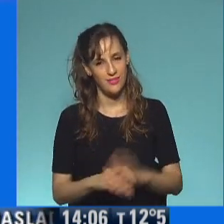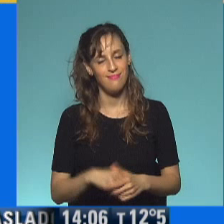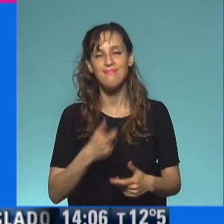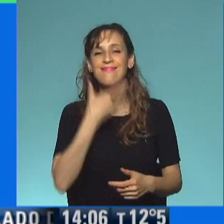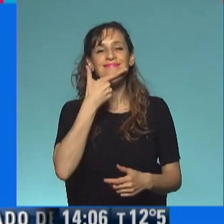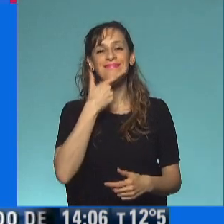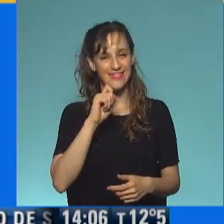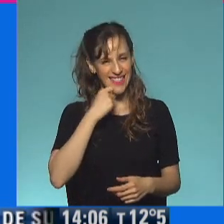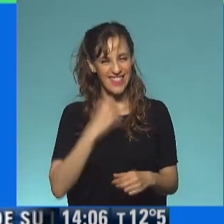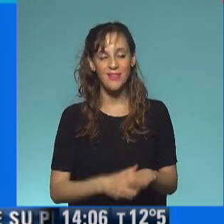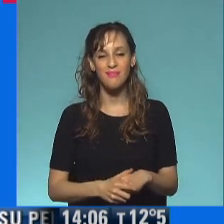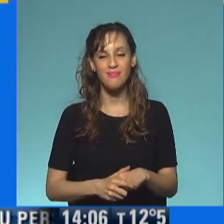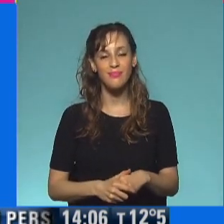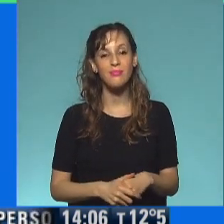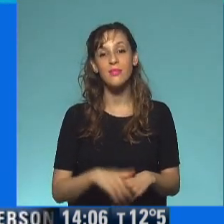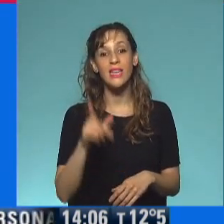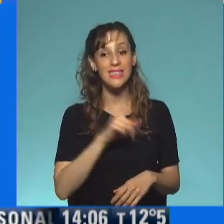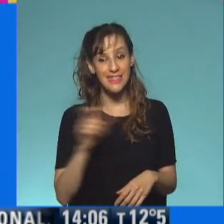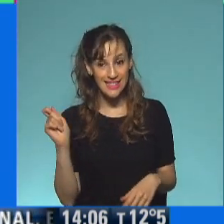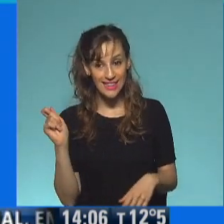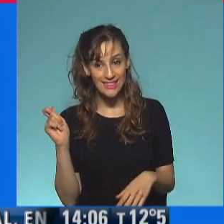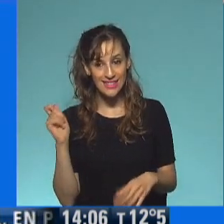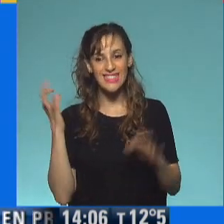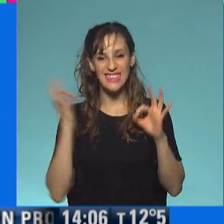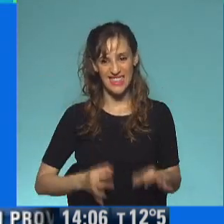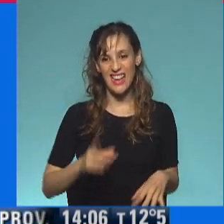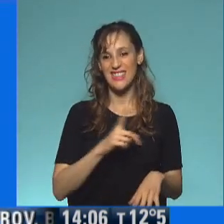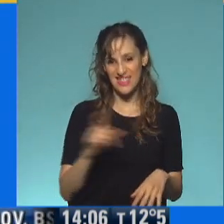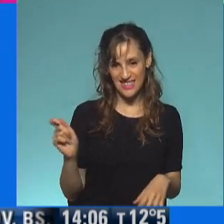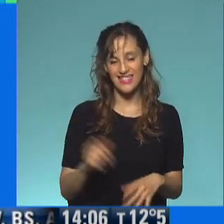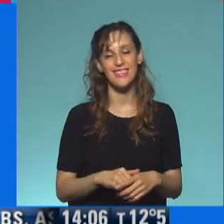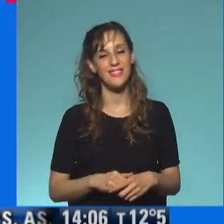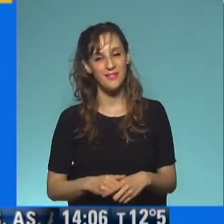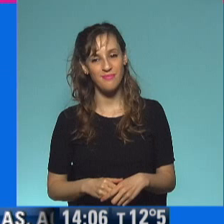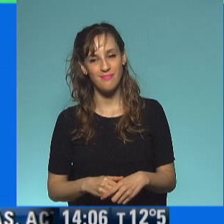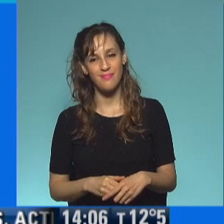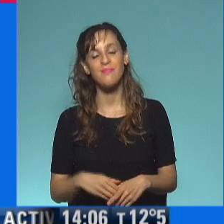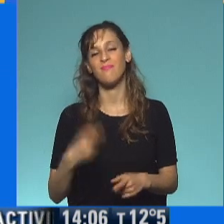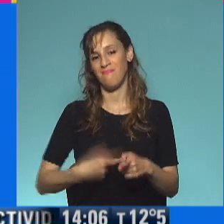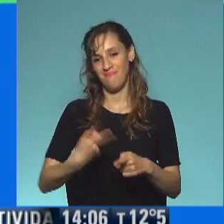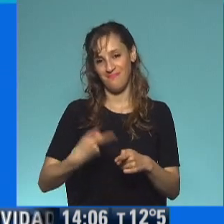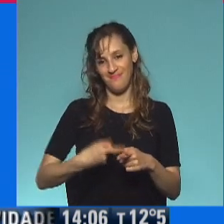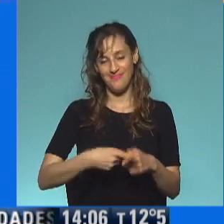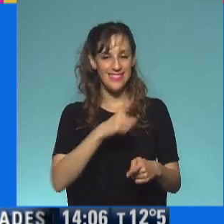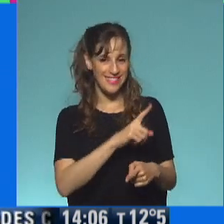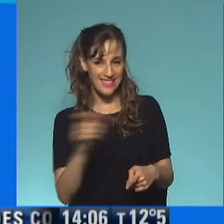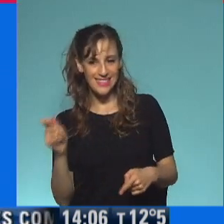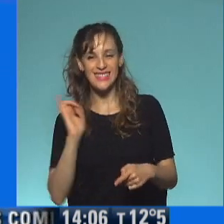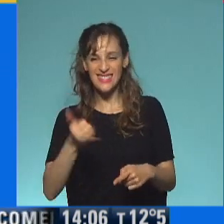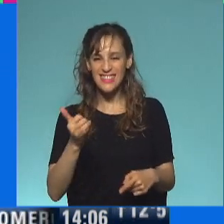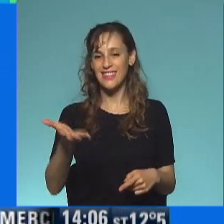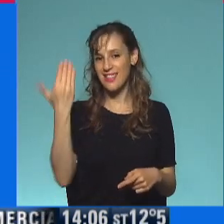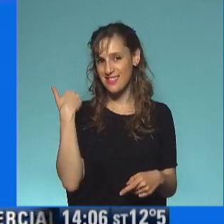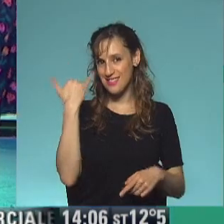sonrisa. Cien también, Ampi y Alba. Festejando el 100. Claro, ya llegamos a los 100